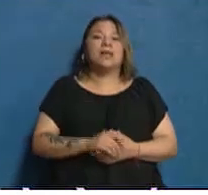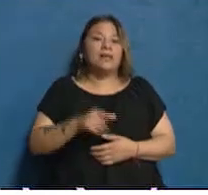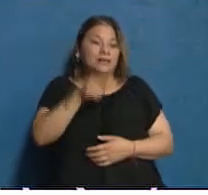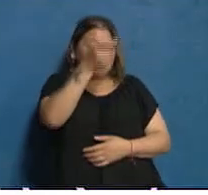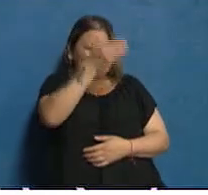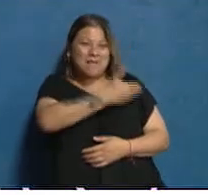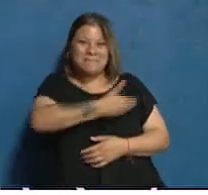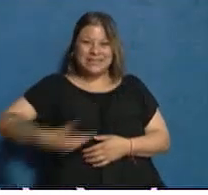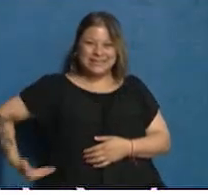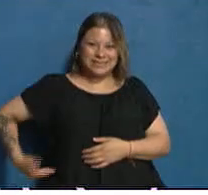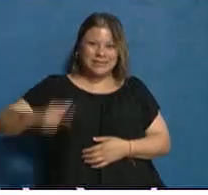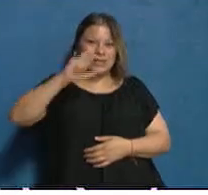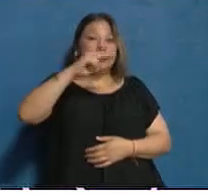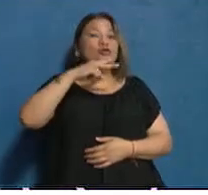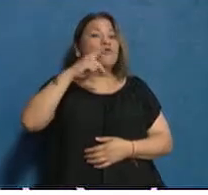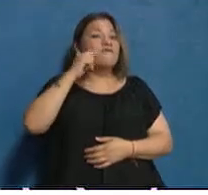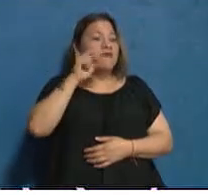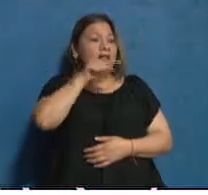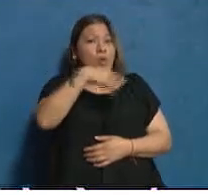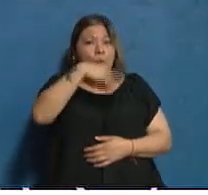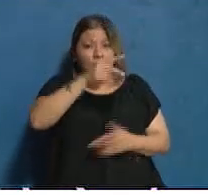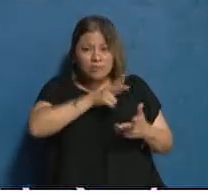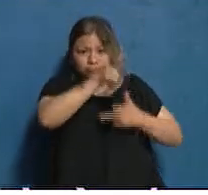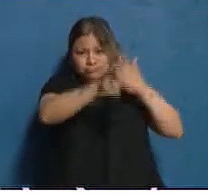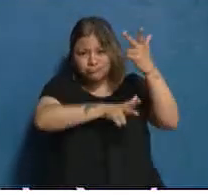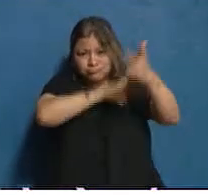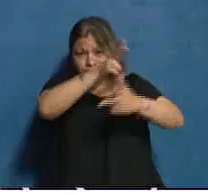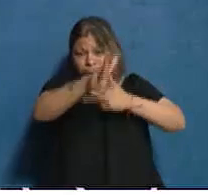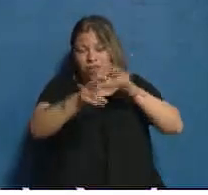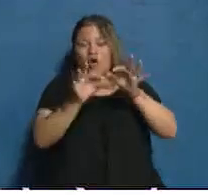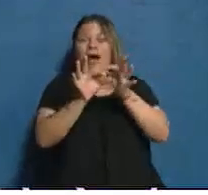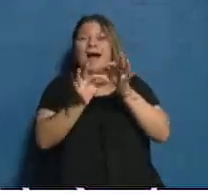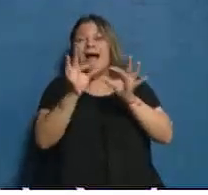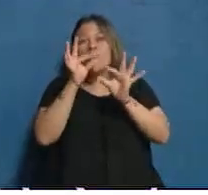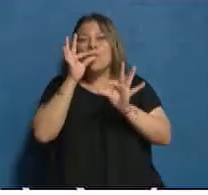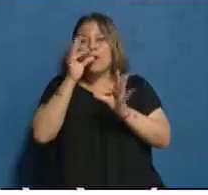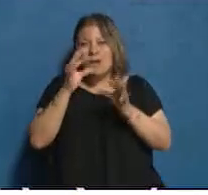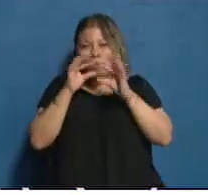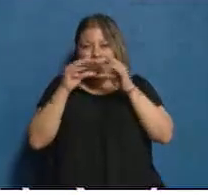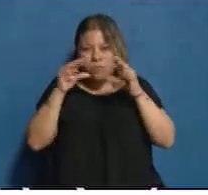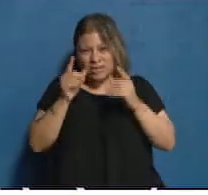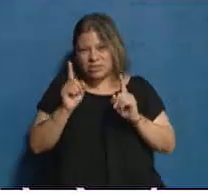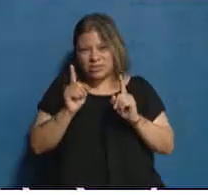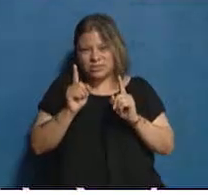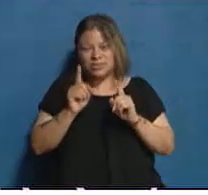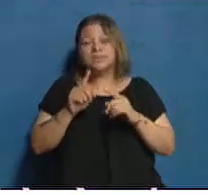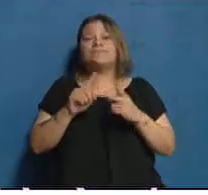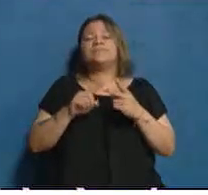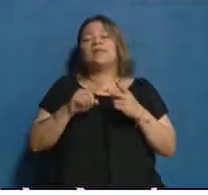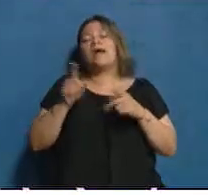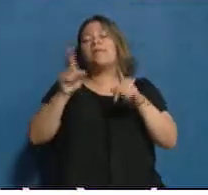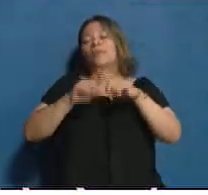Zucardi, quien dice esto respecto de los aparatos que se utilizan para la medición. Habitualmente entrevistamos a Roberto Tomasiello como